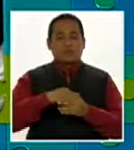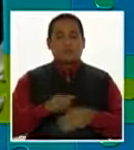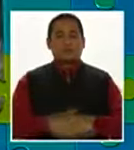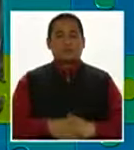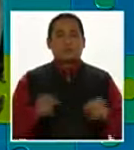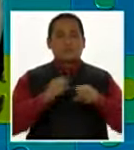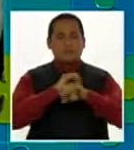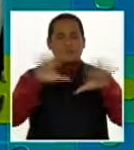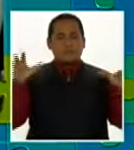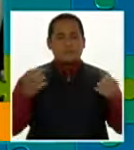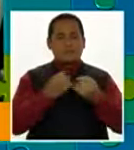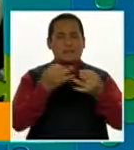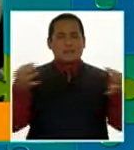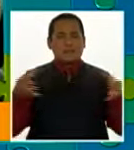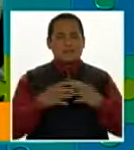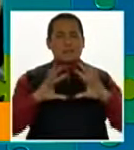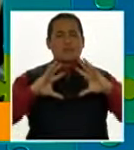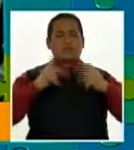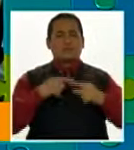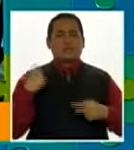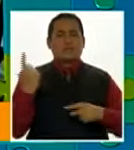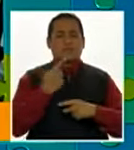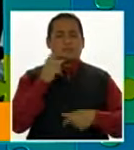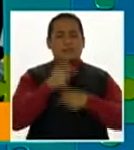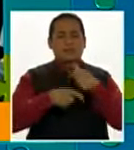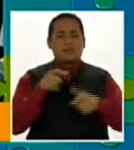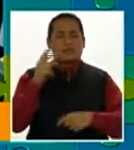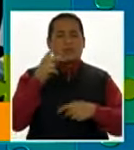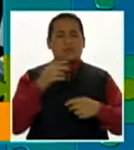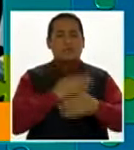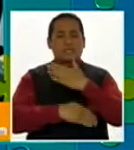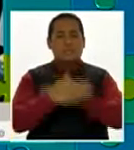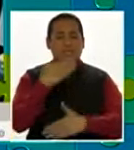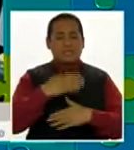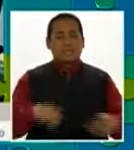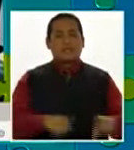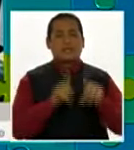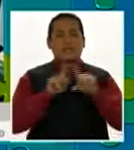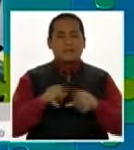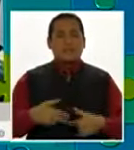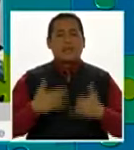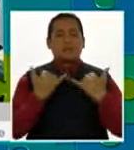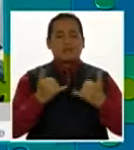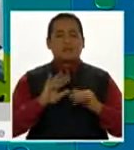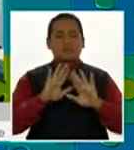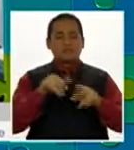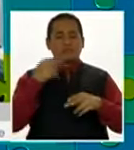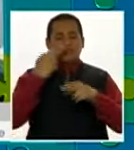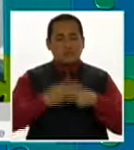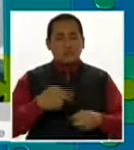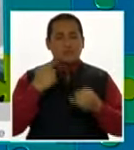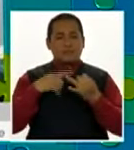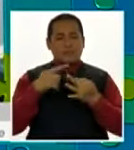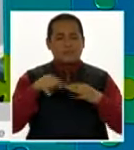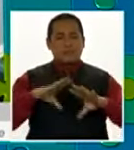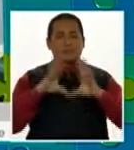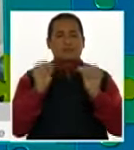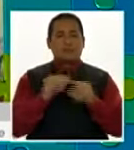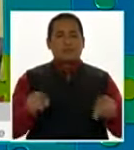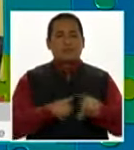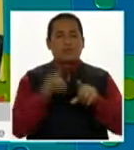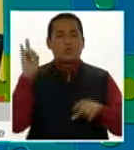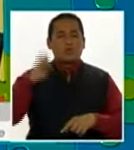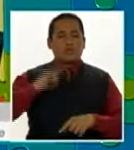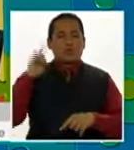sufragio. Se convoca a las entidades y asociaciones de y para personas con discapacidad para actualizar sus datos